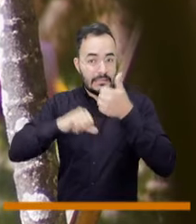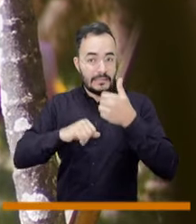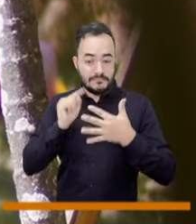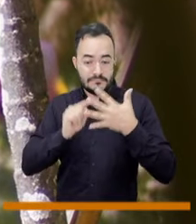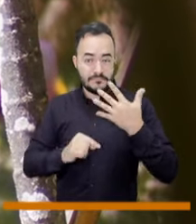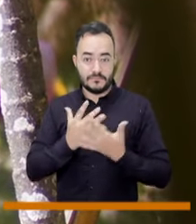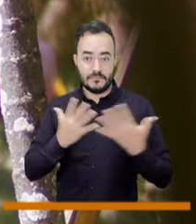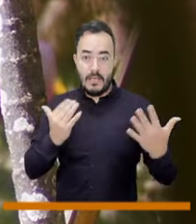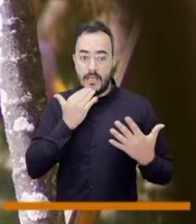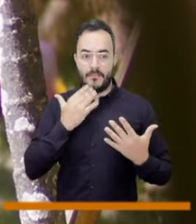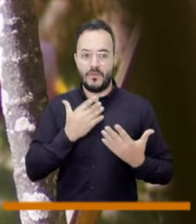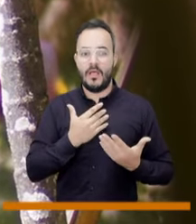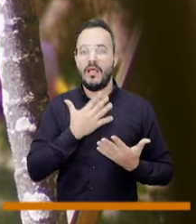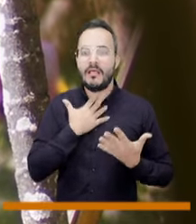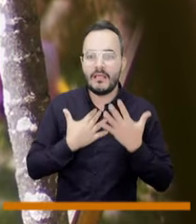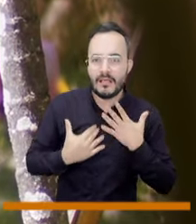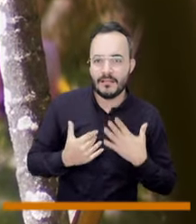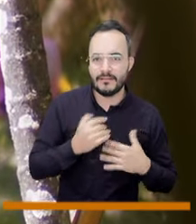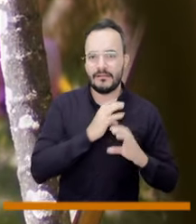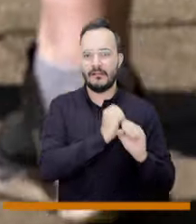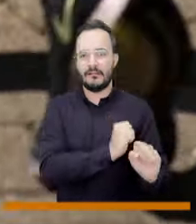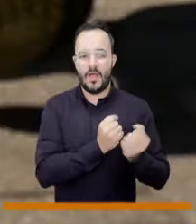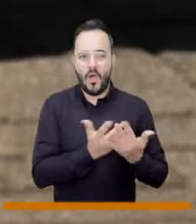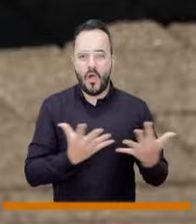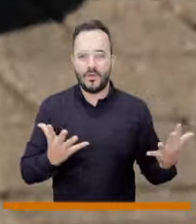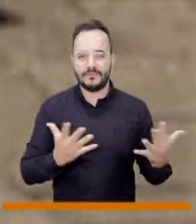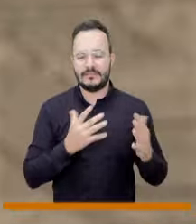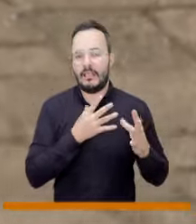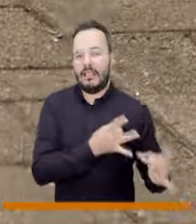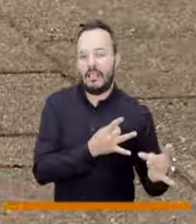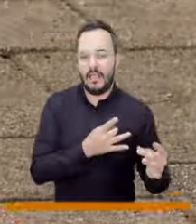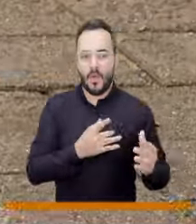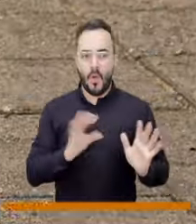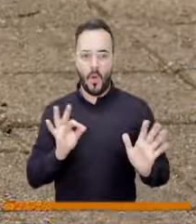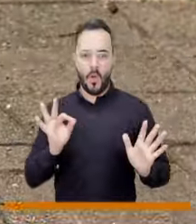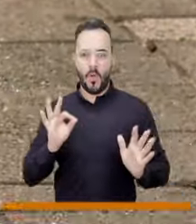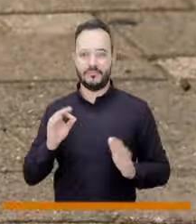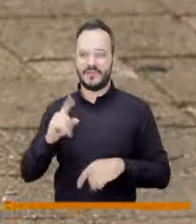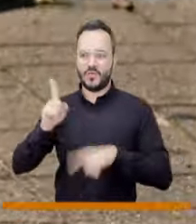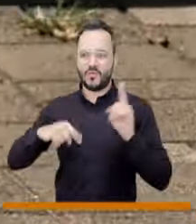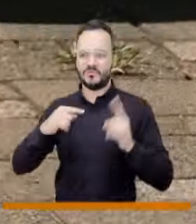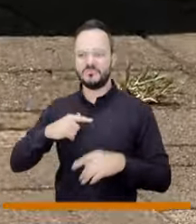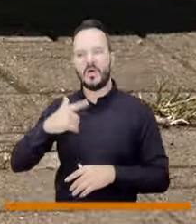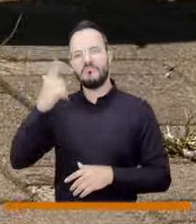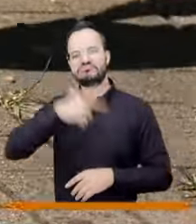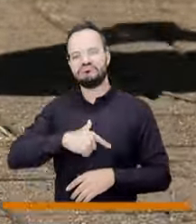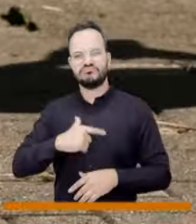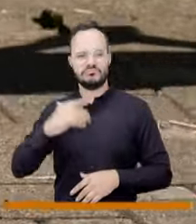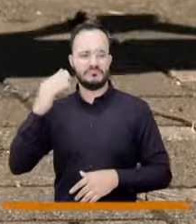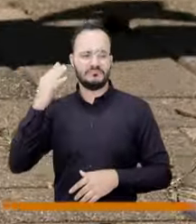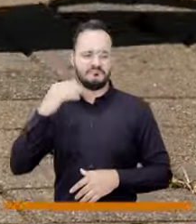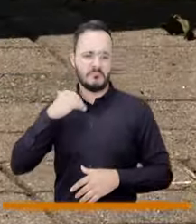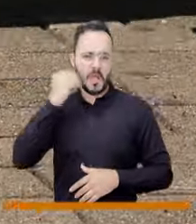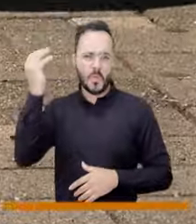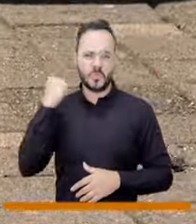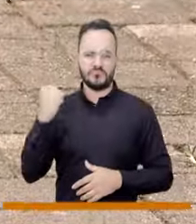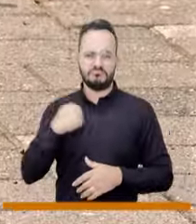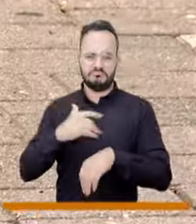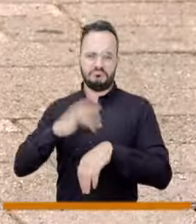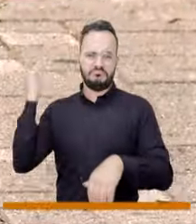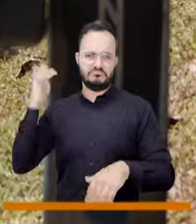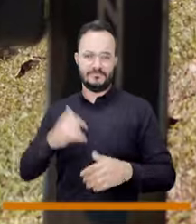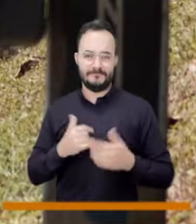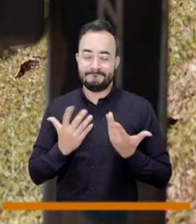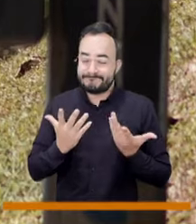ejemplo, y la adultez temprana. Entonces es un órgano súper complejo que tiene un componente eléctrico, que tiene un